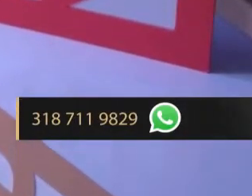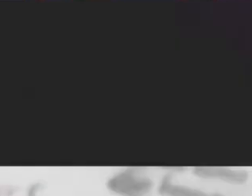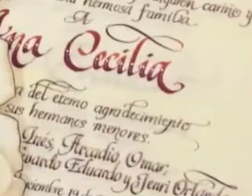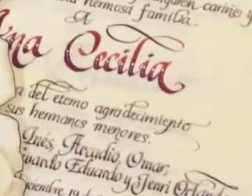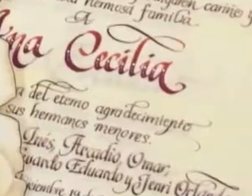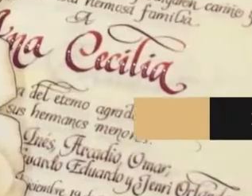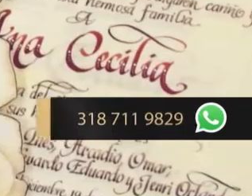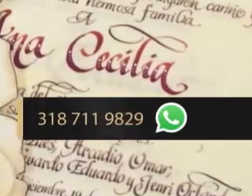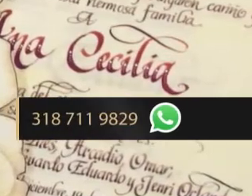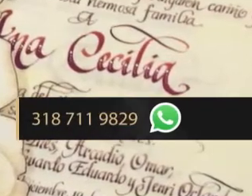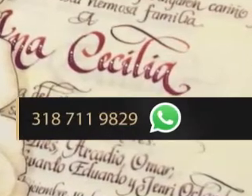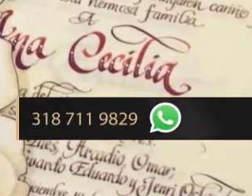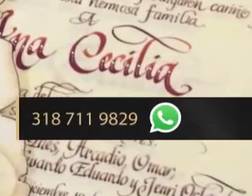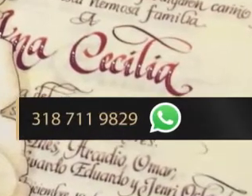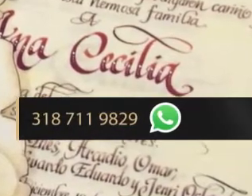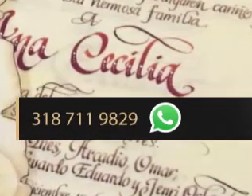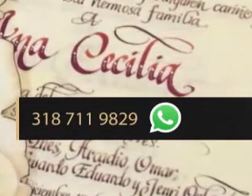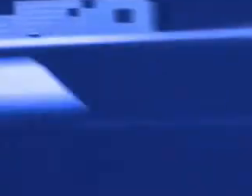cotice ahora